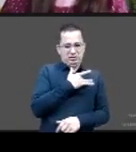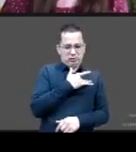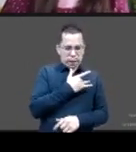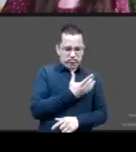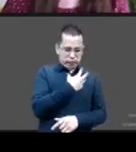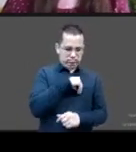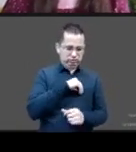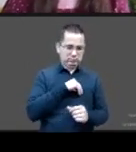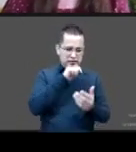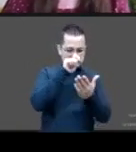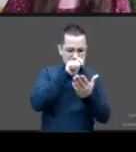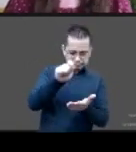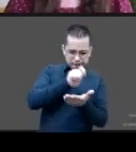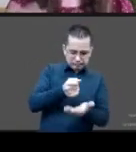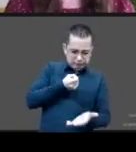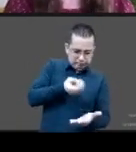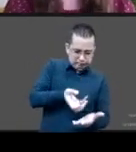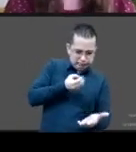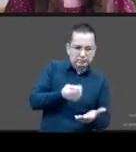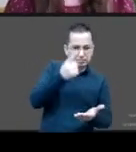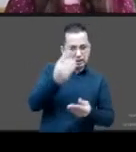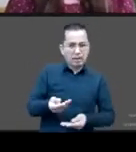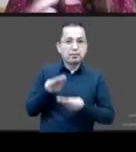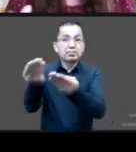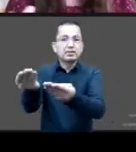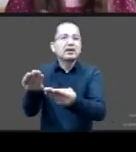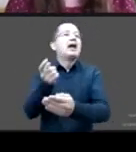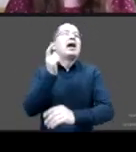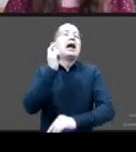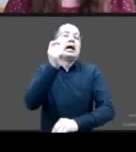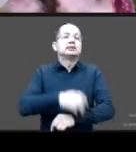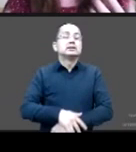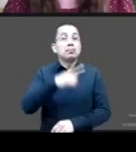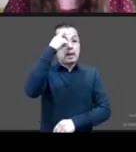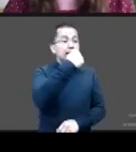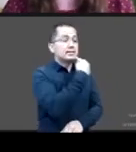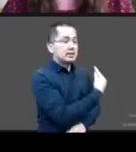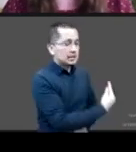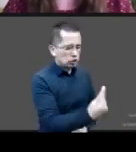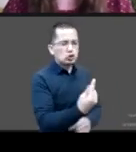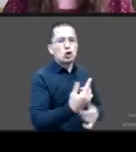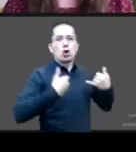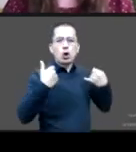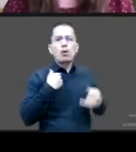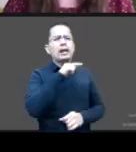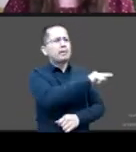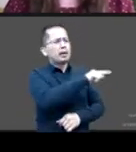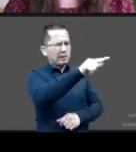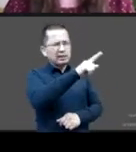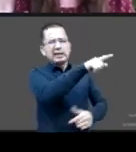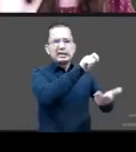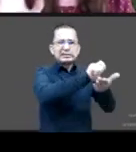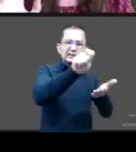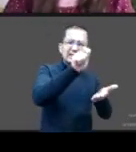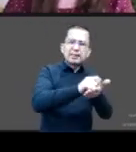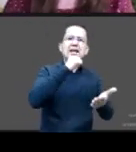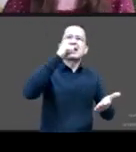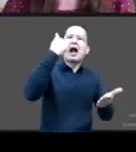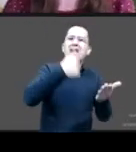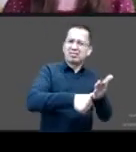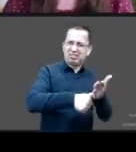tanto a niños como a jóvenes para que escribieran ya sea cartas o mensajes de esperanza para tres